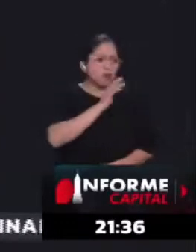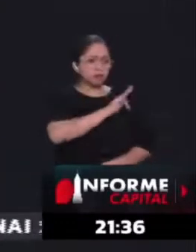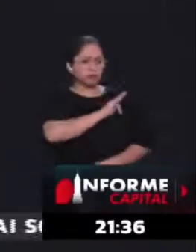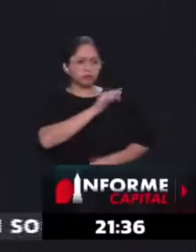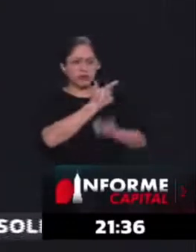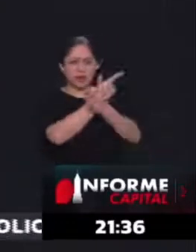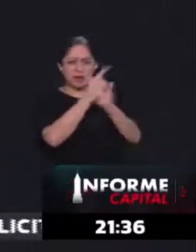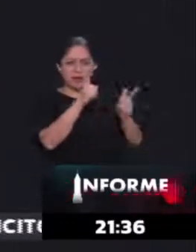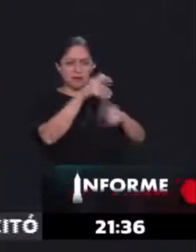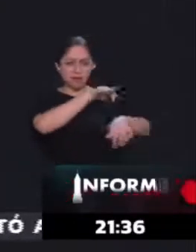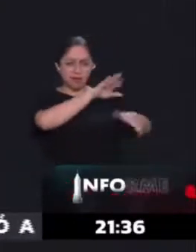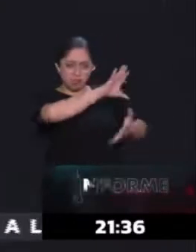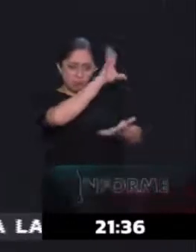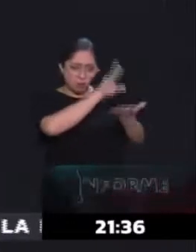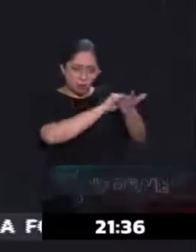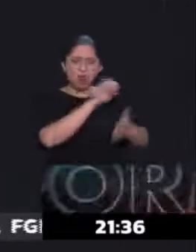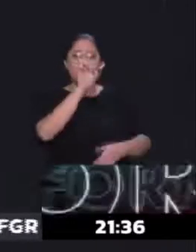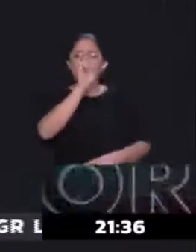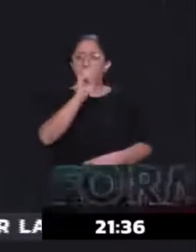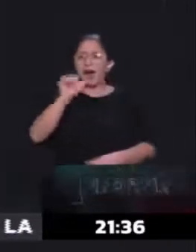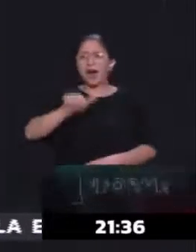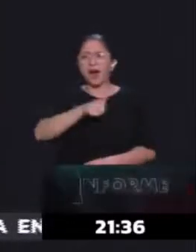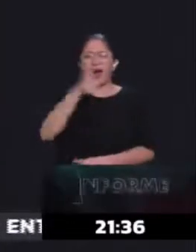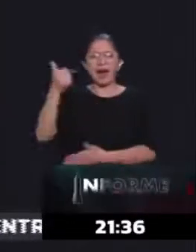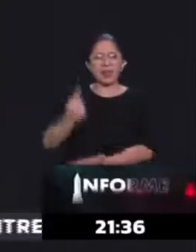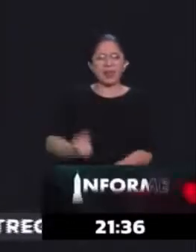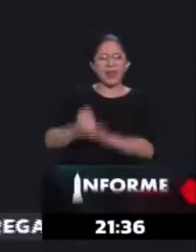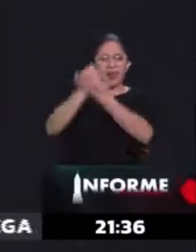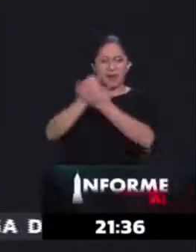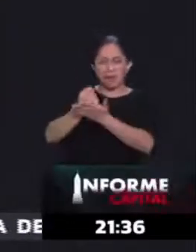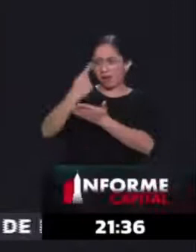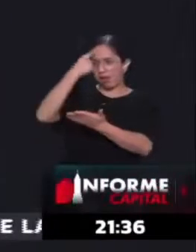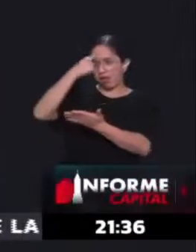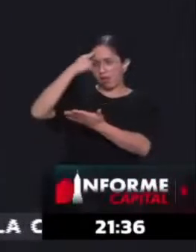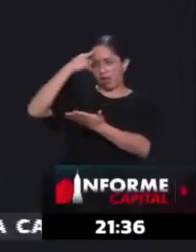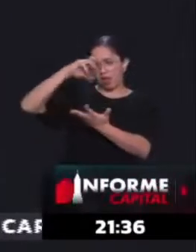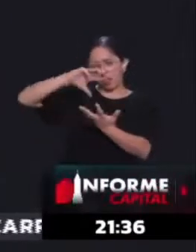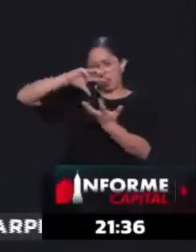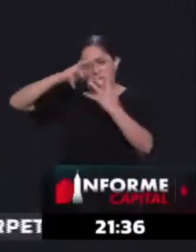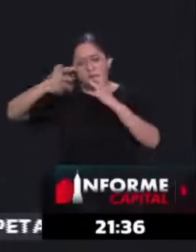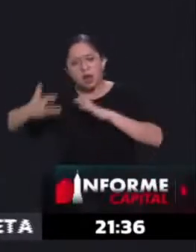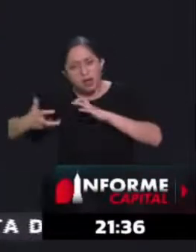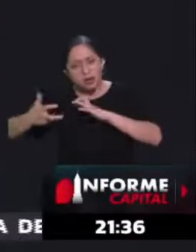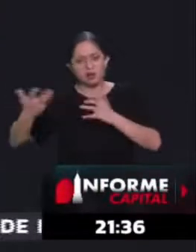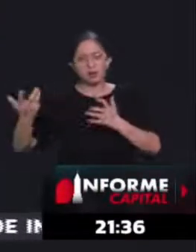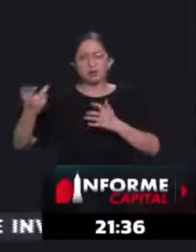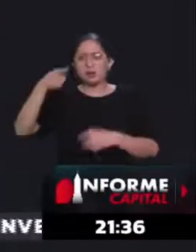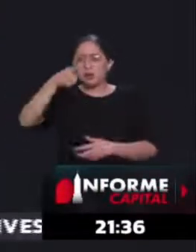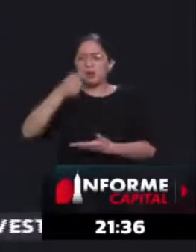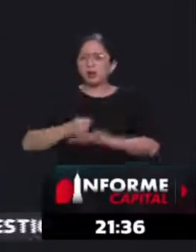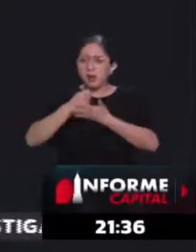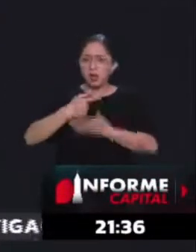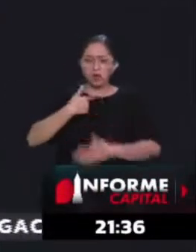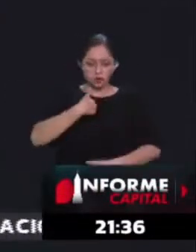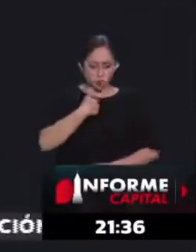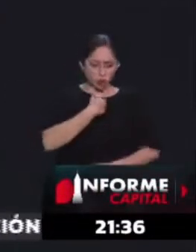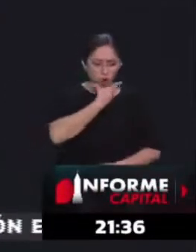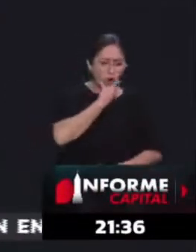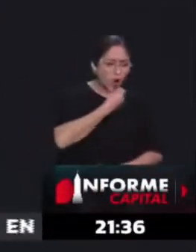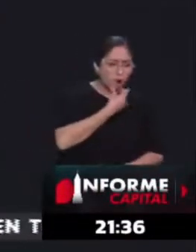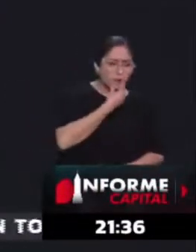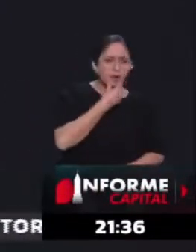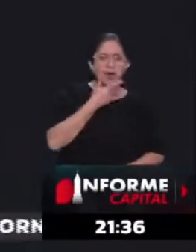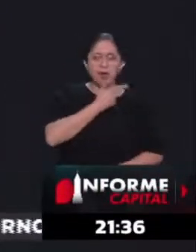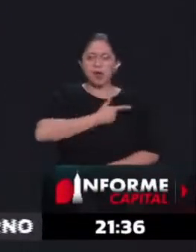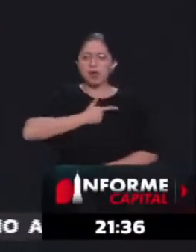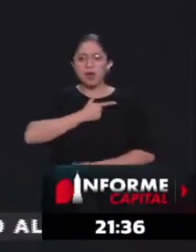las terapias de conversión, me parece que son pasos firmes que se van dando en el país y que hoy prácticamente pues más de la